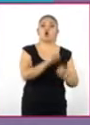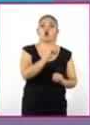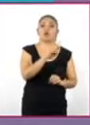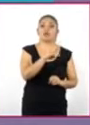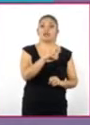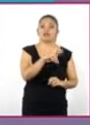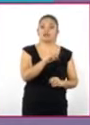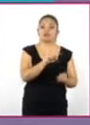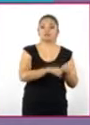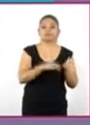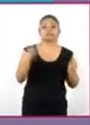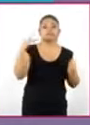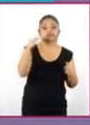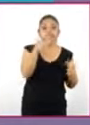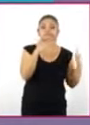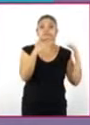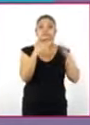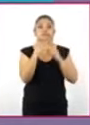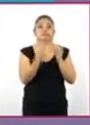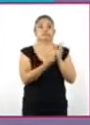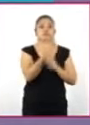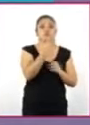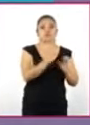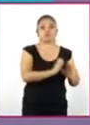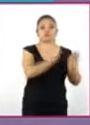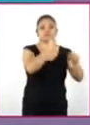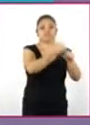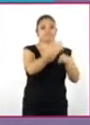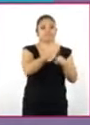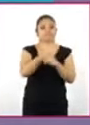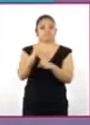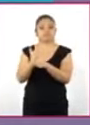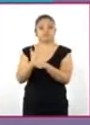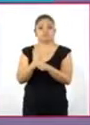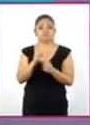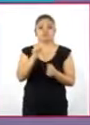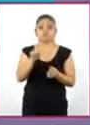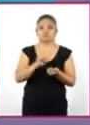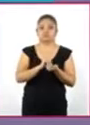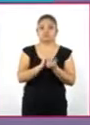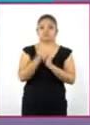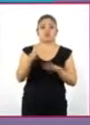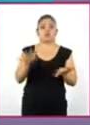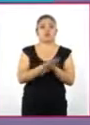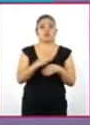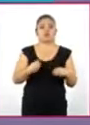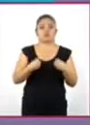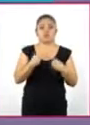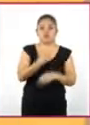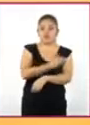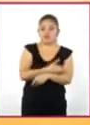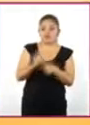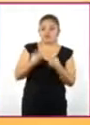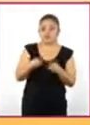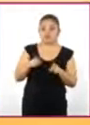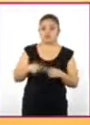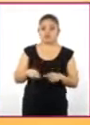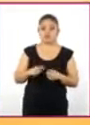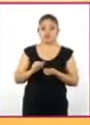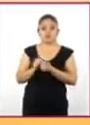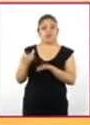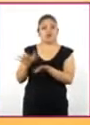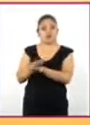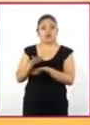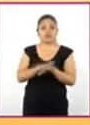a la contaminación de las nuevas ciudades y con ello al cambio de vida y de relaciones con su familia. Gradualmente,